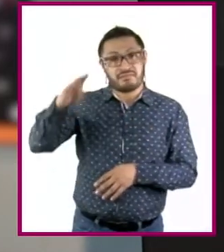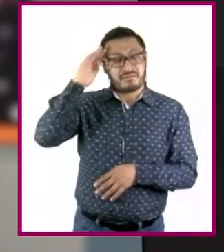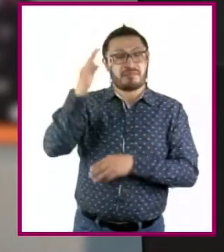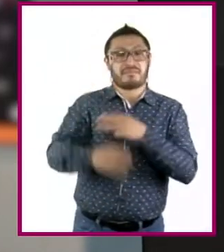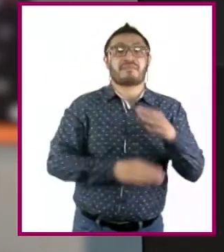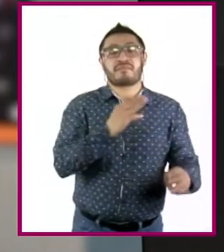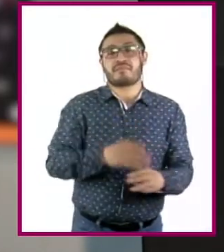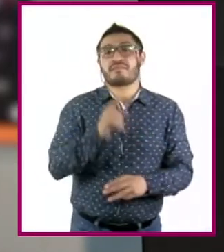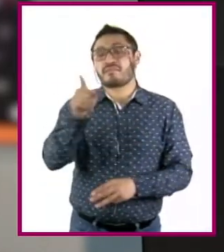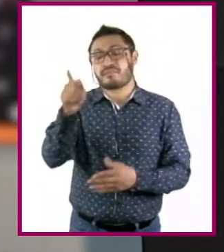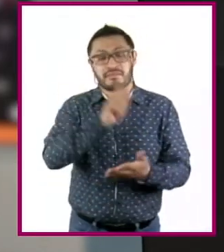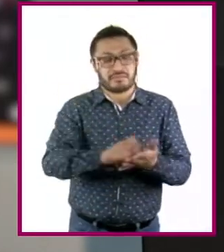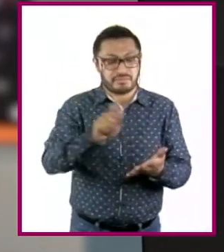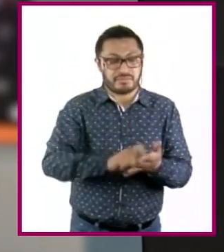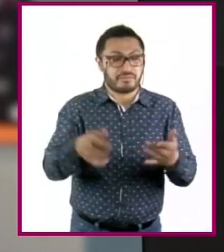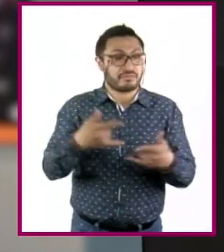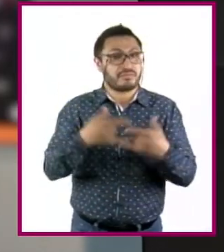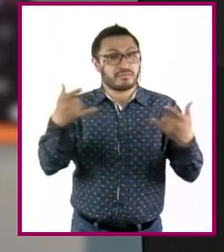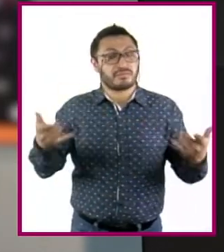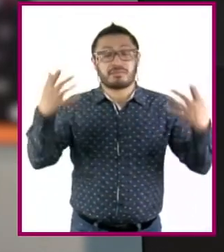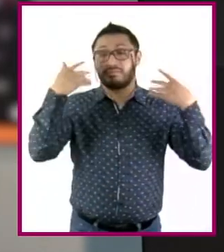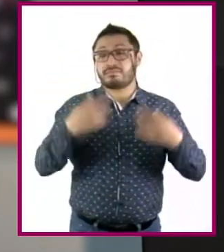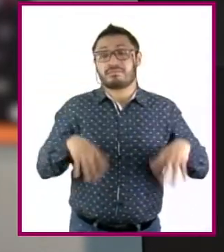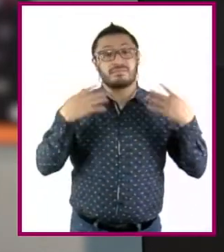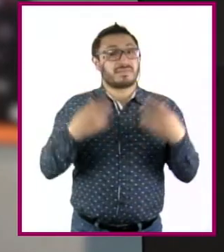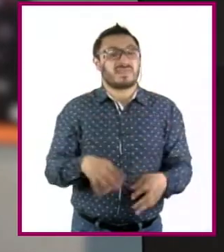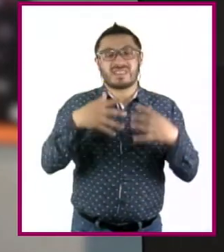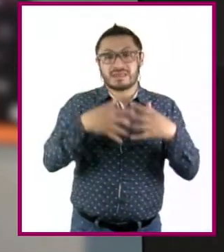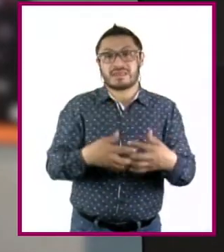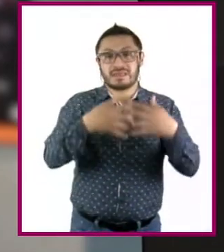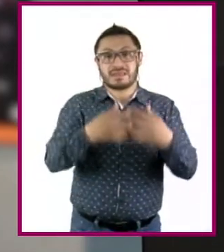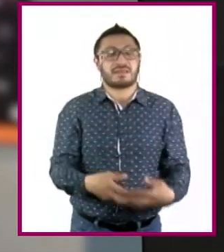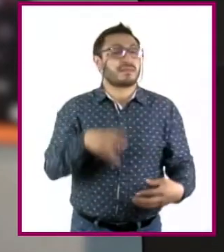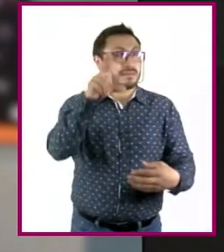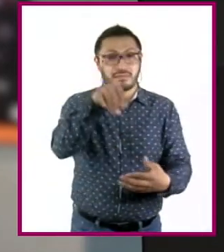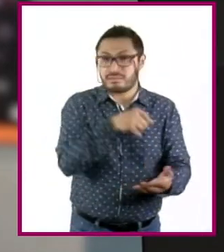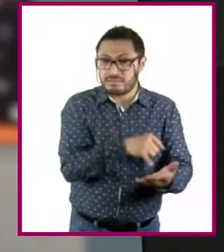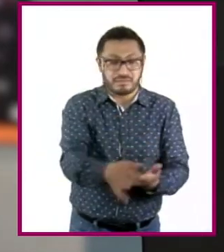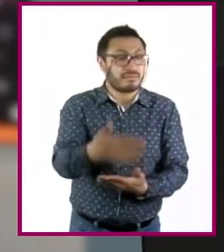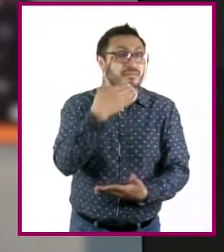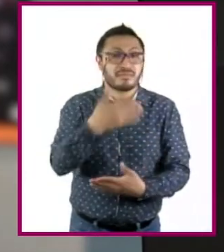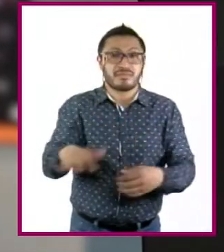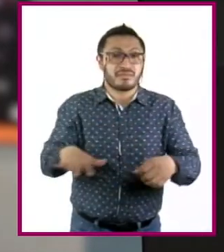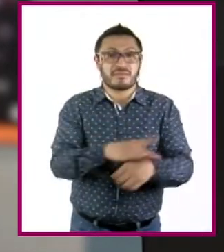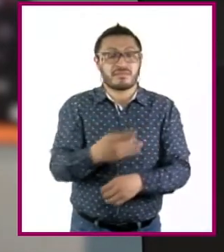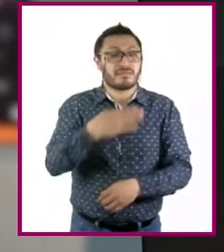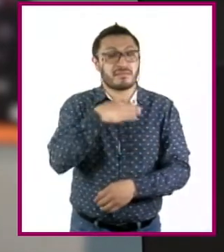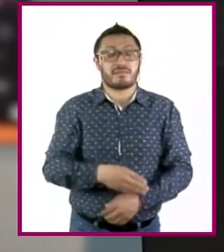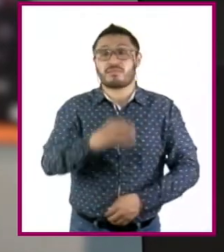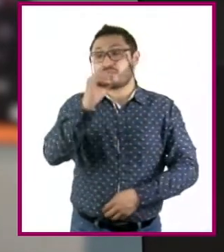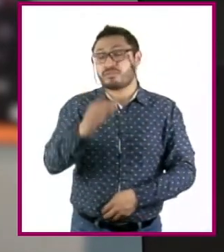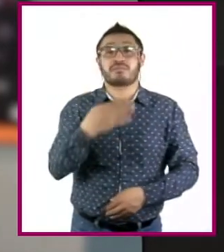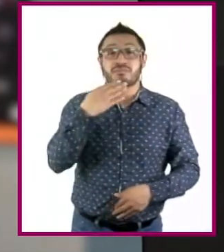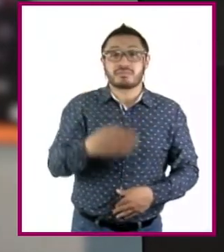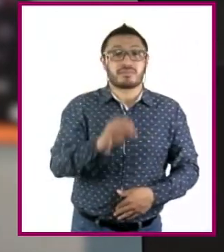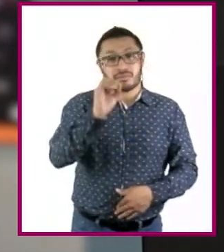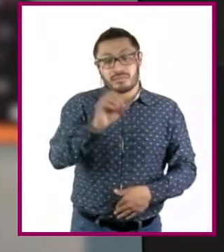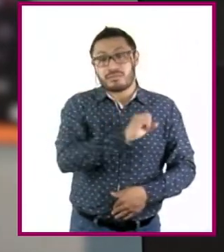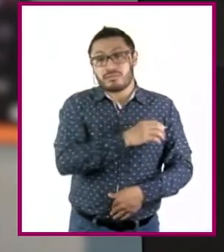que planteas en el cuento que estás escribiendo. Una máquina no tomaría las decisiones correctas por ser lo justo o lo que está bien o lo